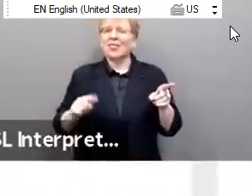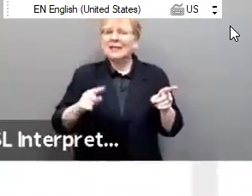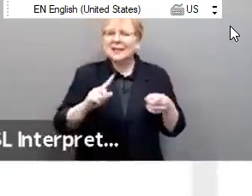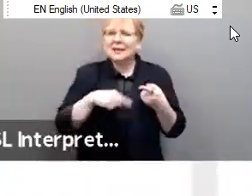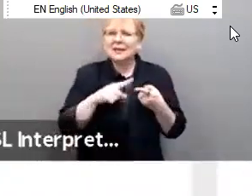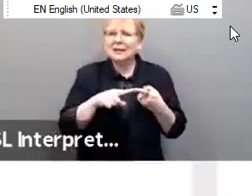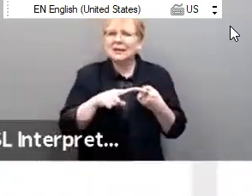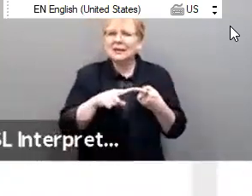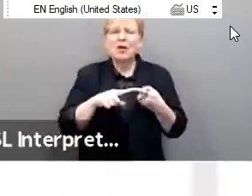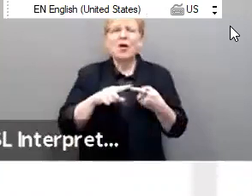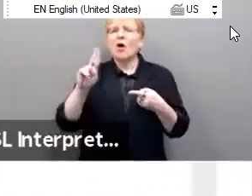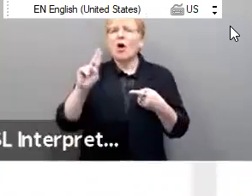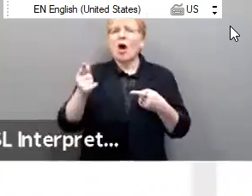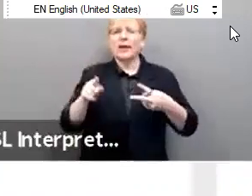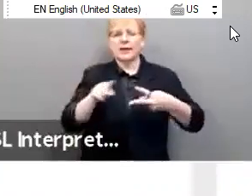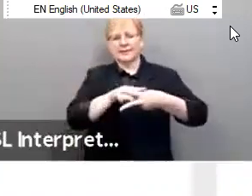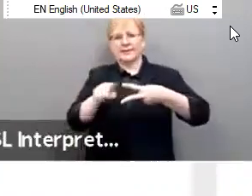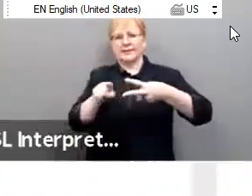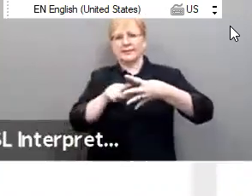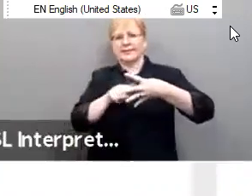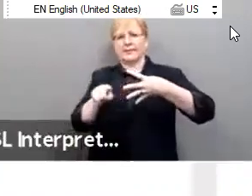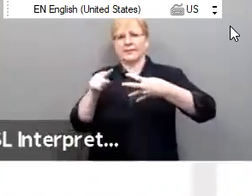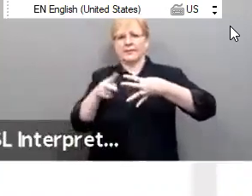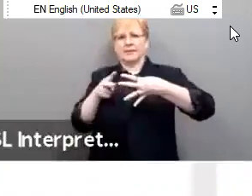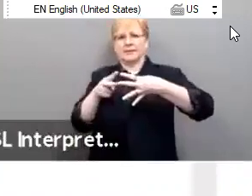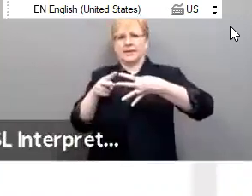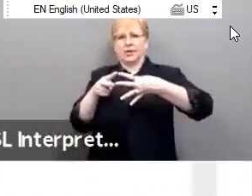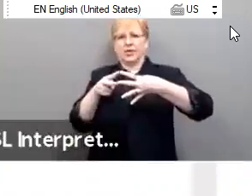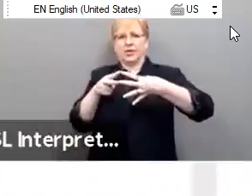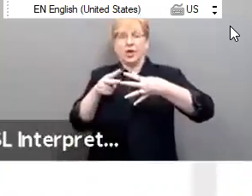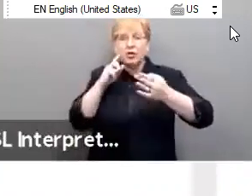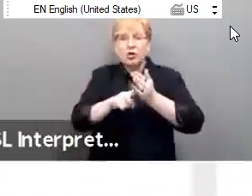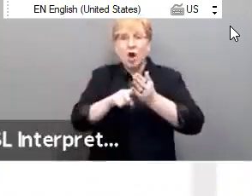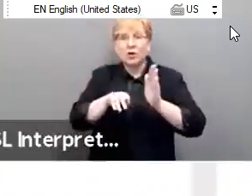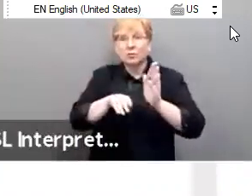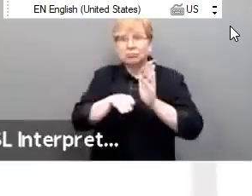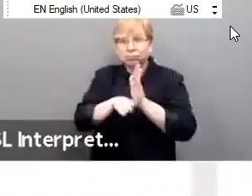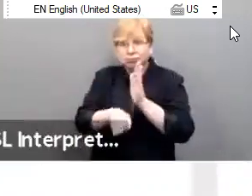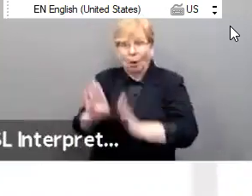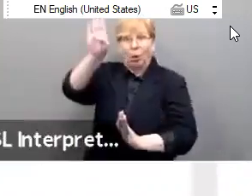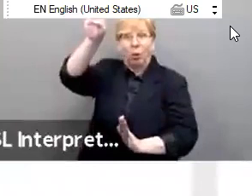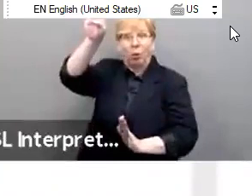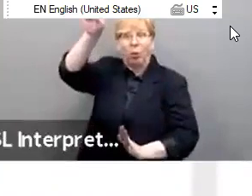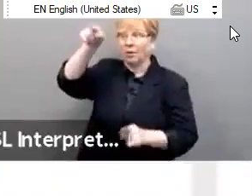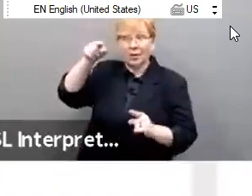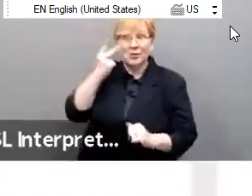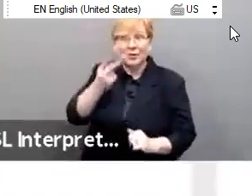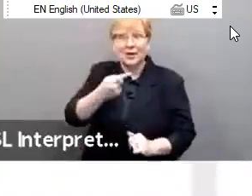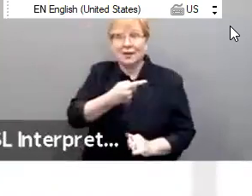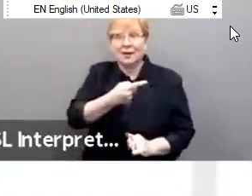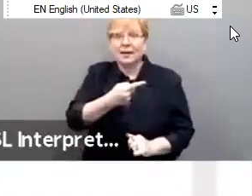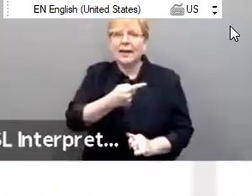La siguiente, estas son las vacunaciones. También muestra los